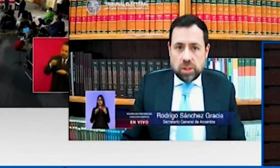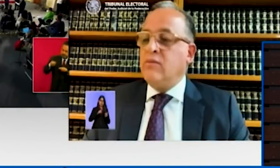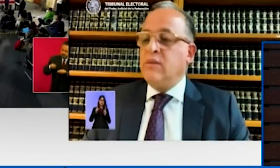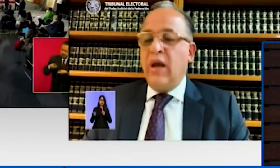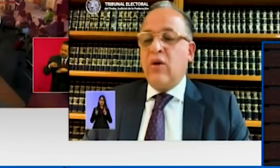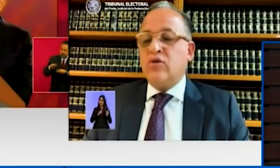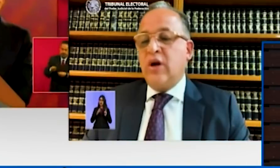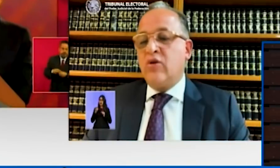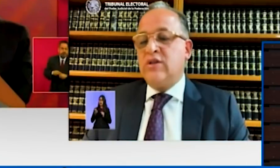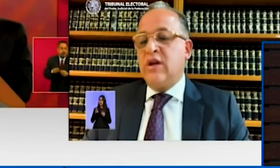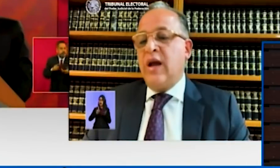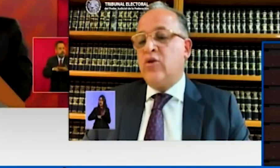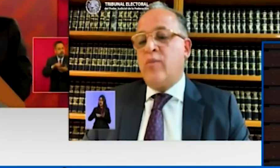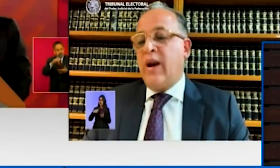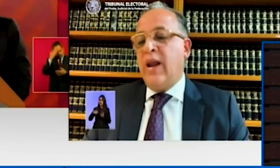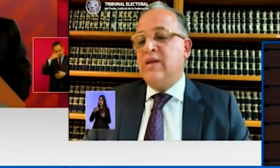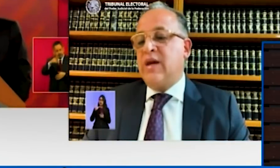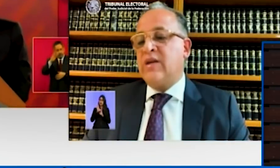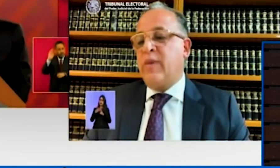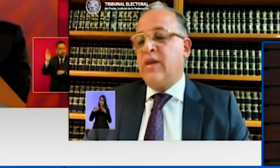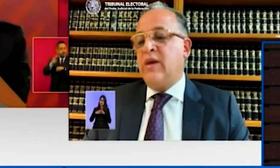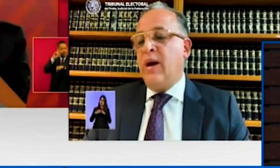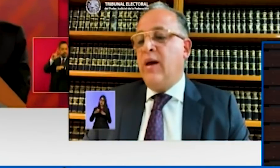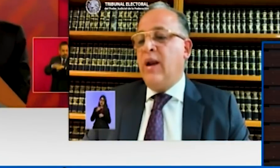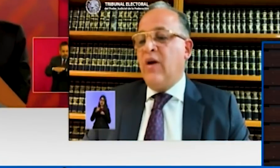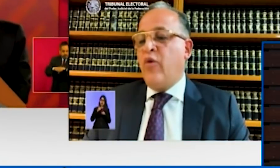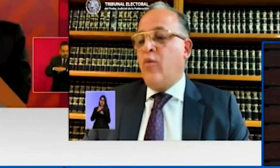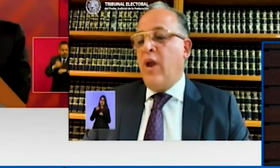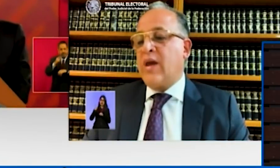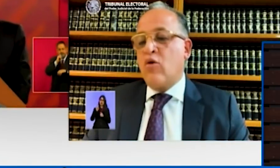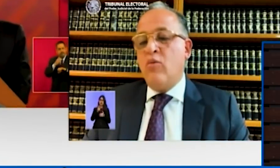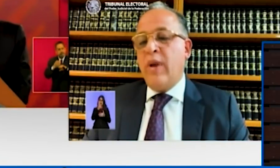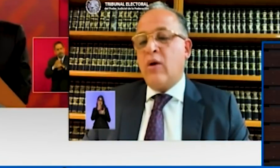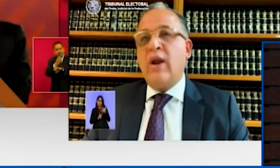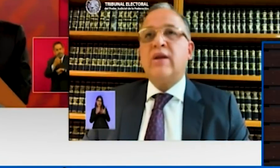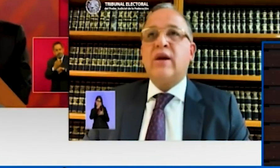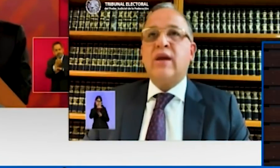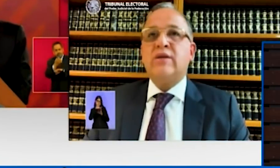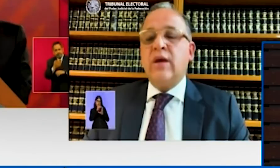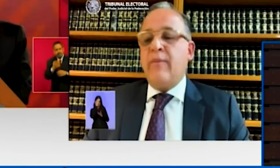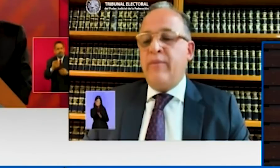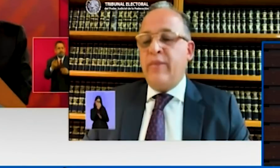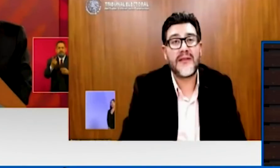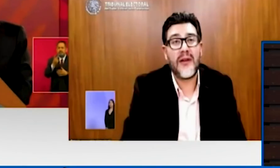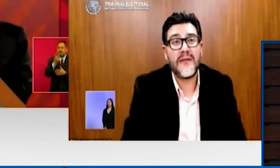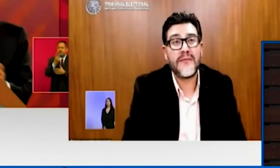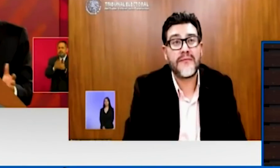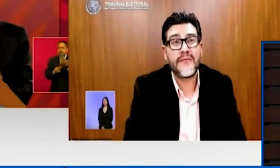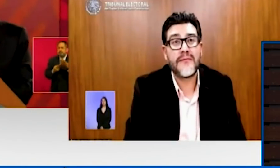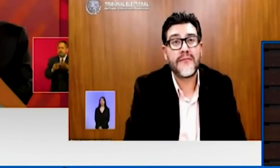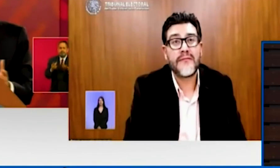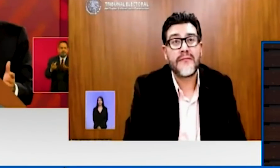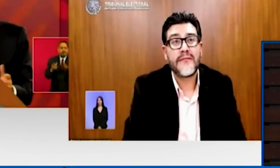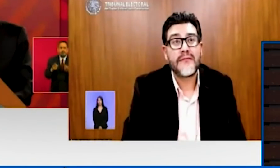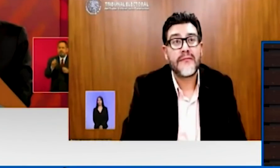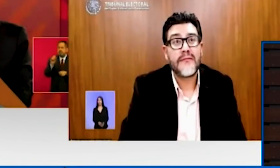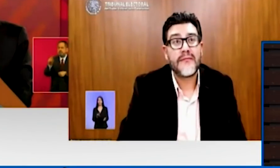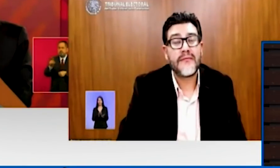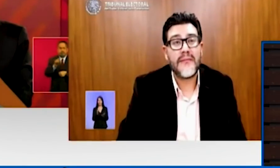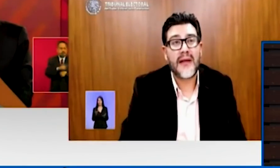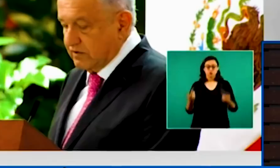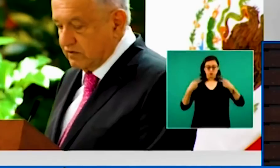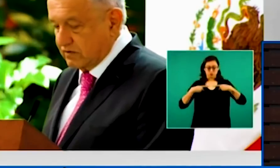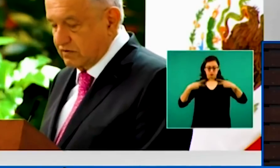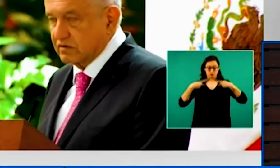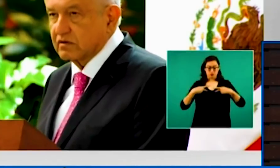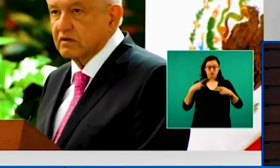todo le dirán que sí. En pocas palabras, el fin de la democracia en este país. Y